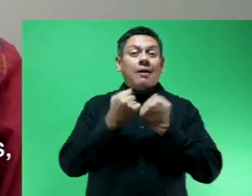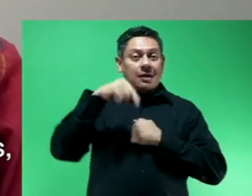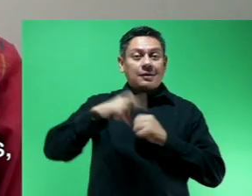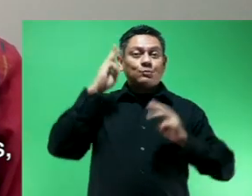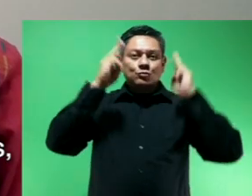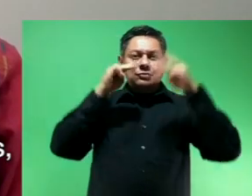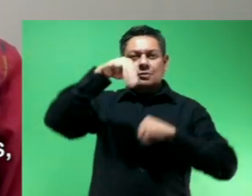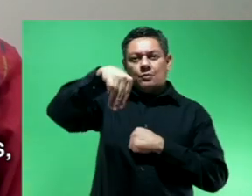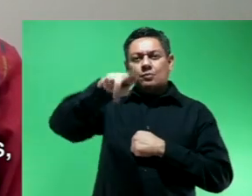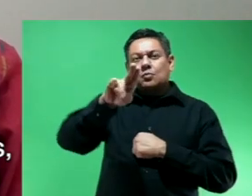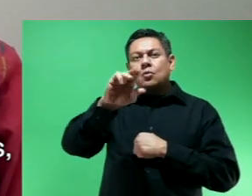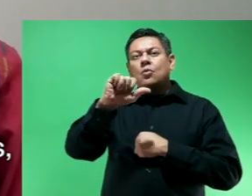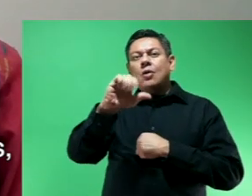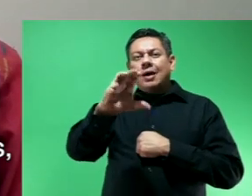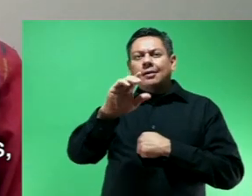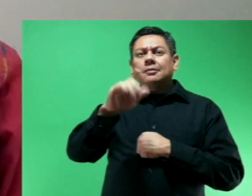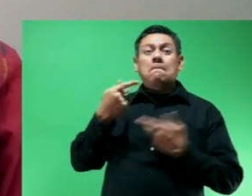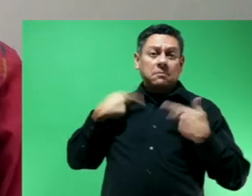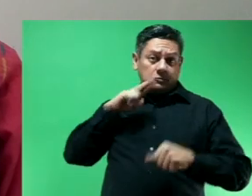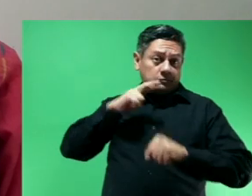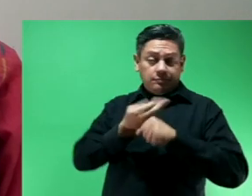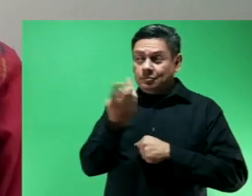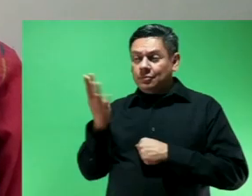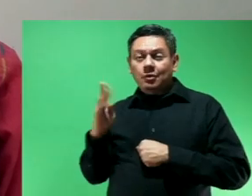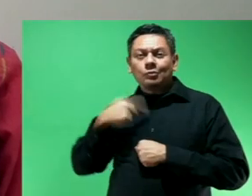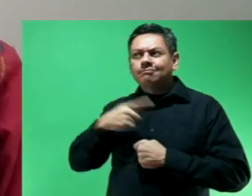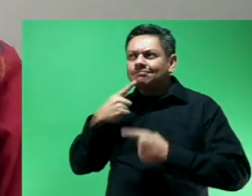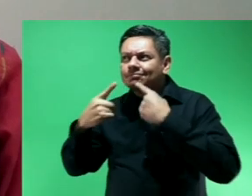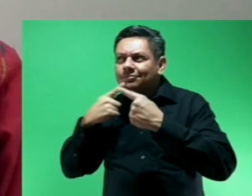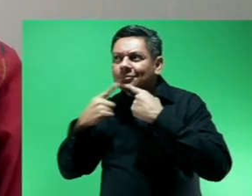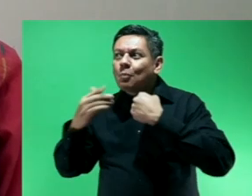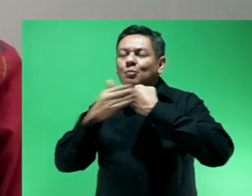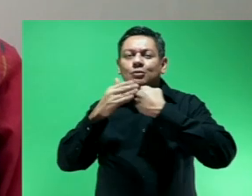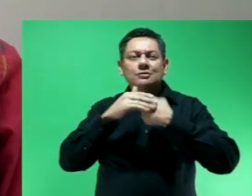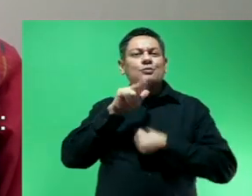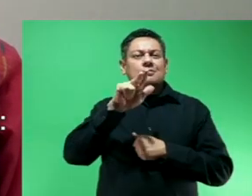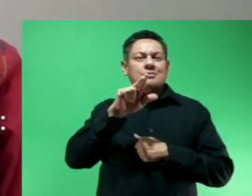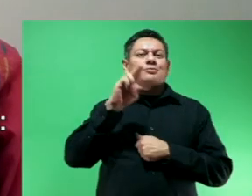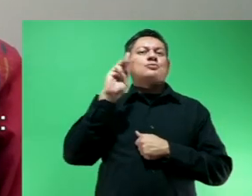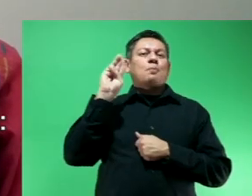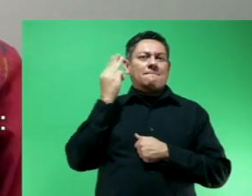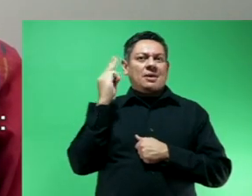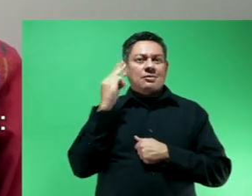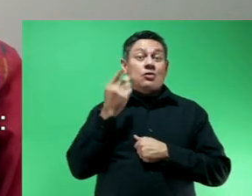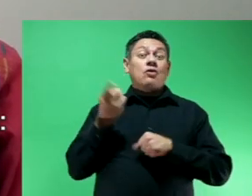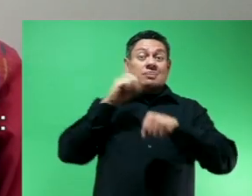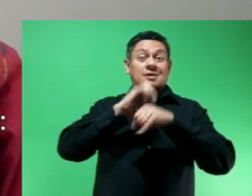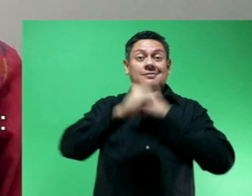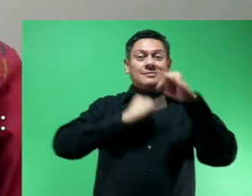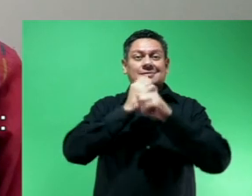para celebrar el día internacional de los museos que es el 18 de mayo y que este año tiene como